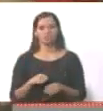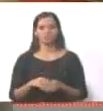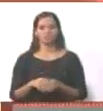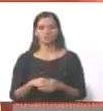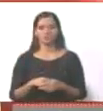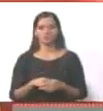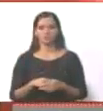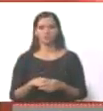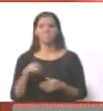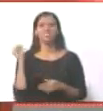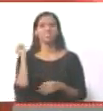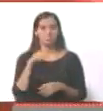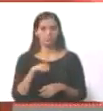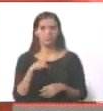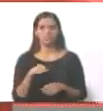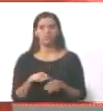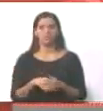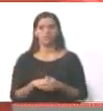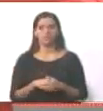¡Sí! ¿Ah?